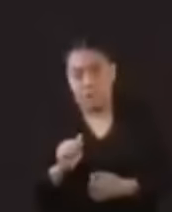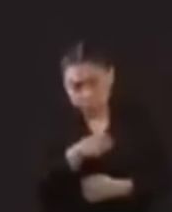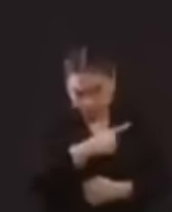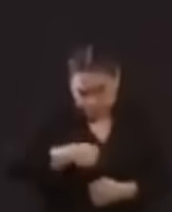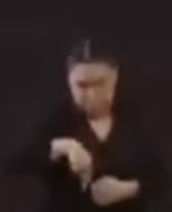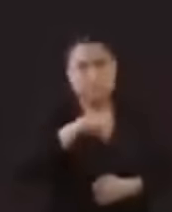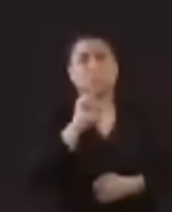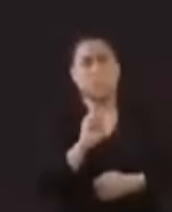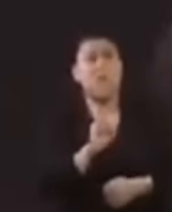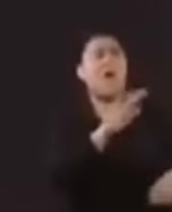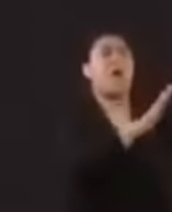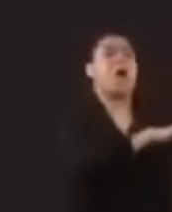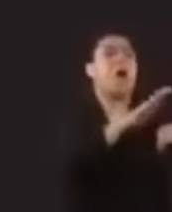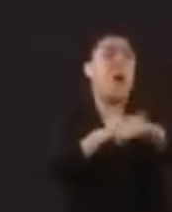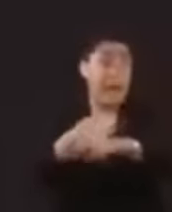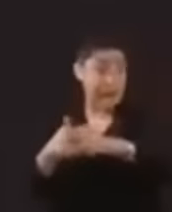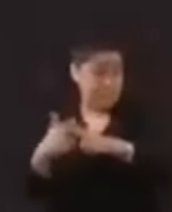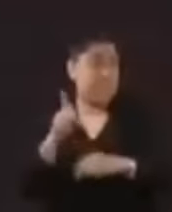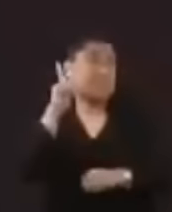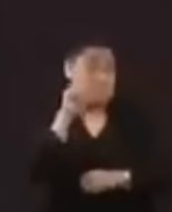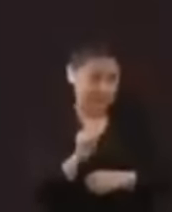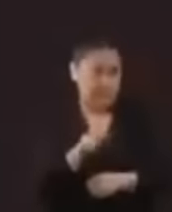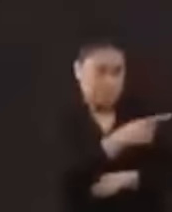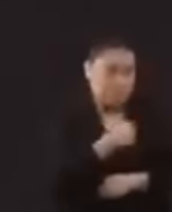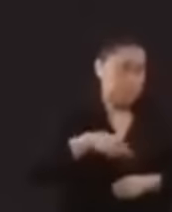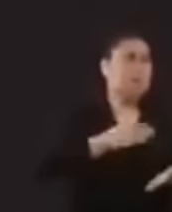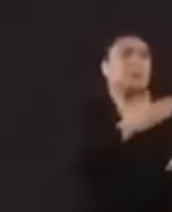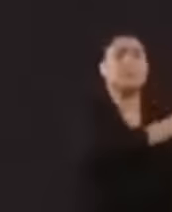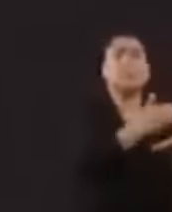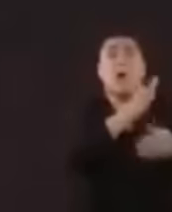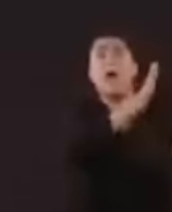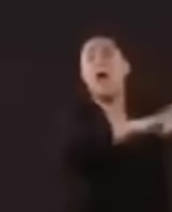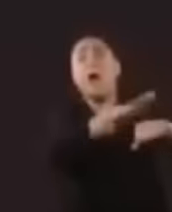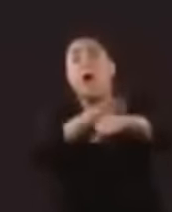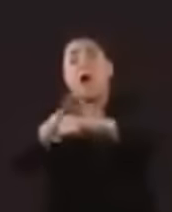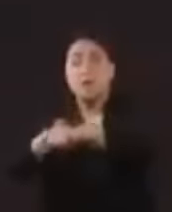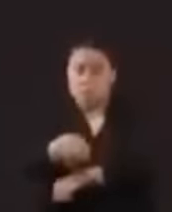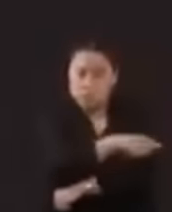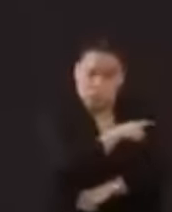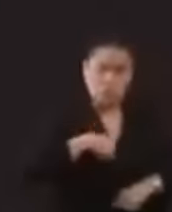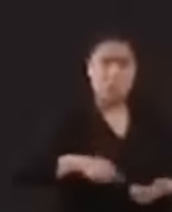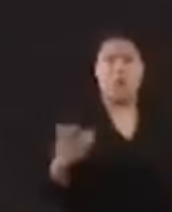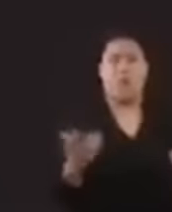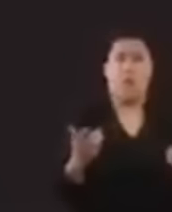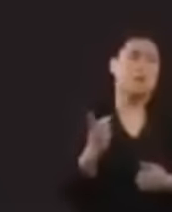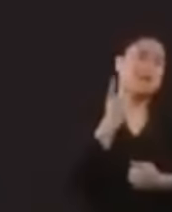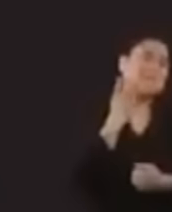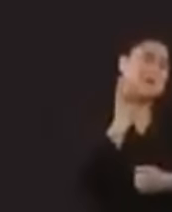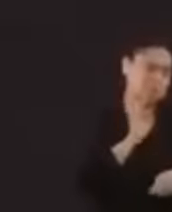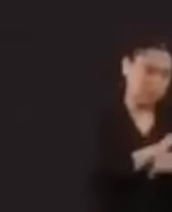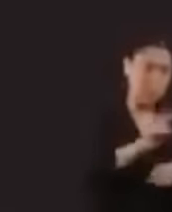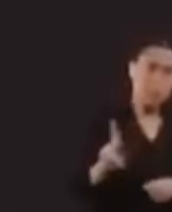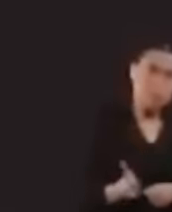hacer a partir de mañana. Vamos a ir a territorio a decirles que fuimos nosotros, los diputados del pueblo,